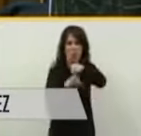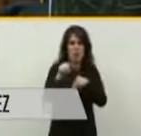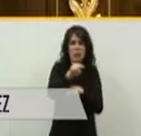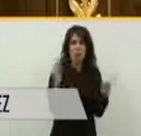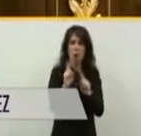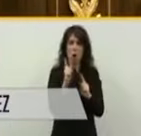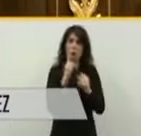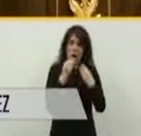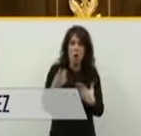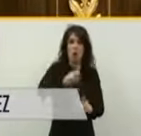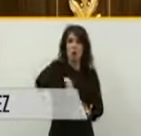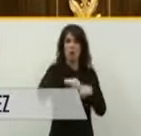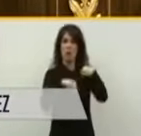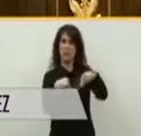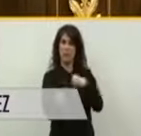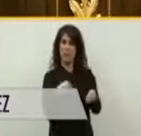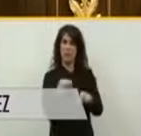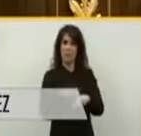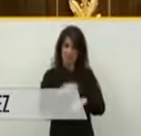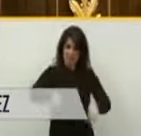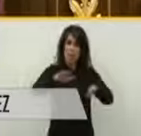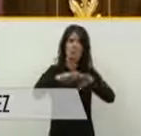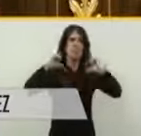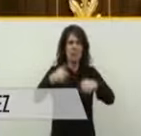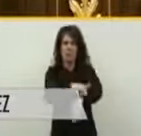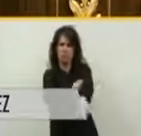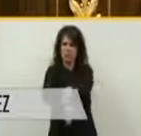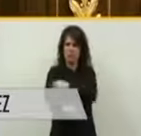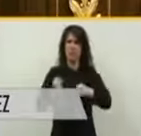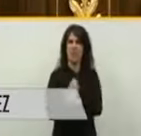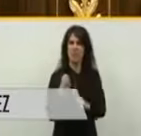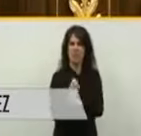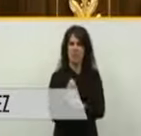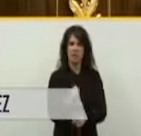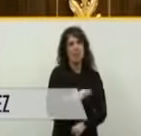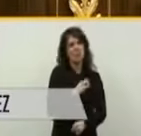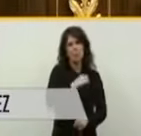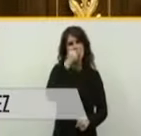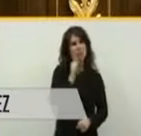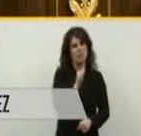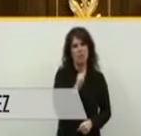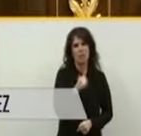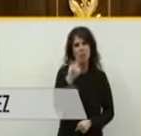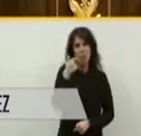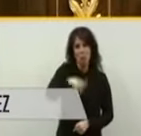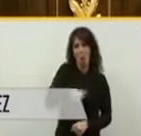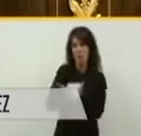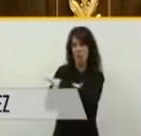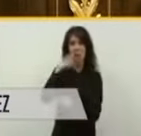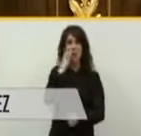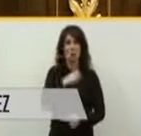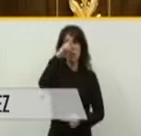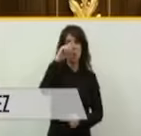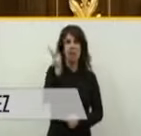de esta noche pongámonos a trabajar. Señor Pedro Sánchez, no he visto al señor Rajoy preocupado hoy. Le he visto socarrón,